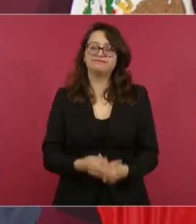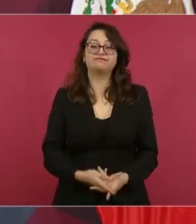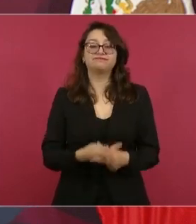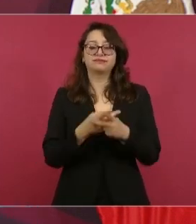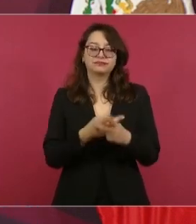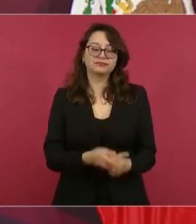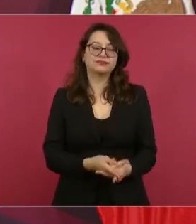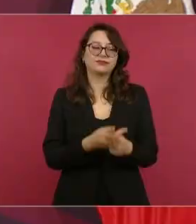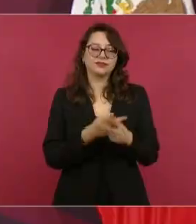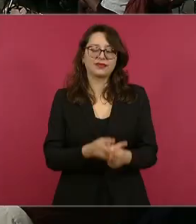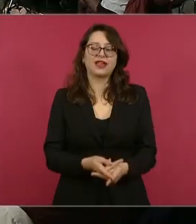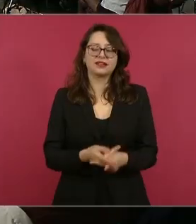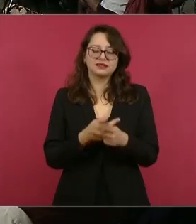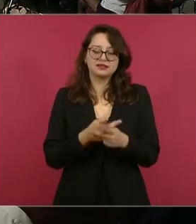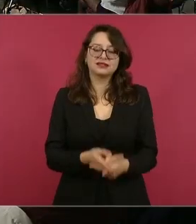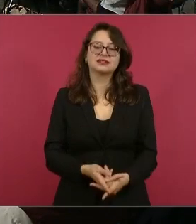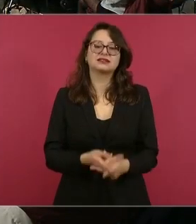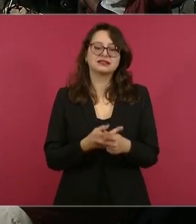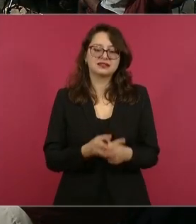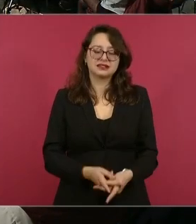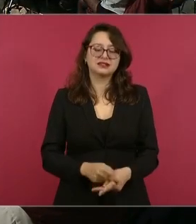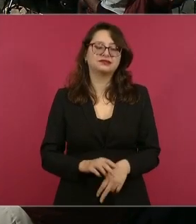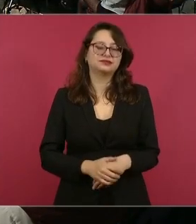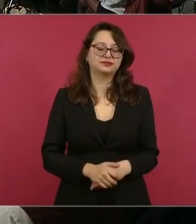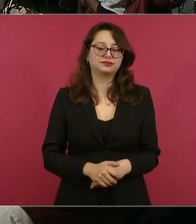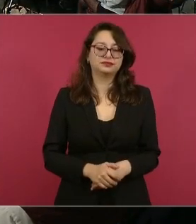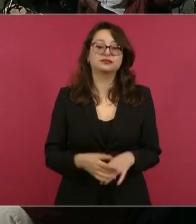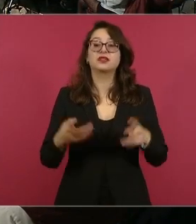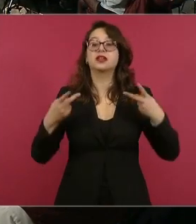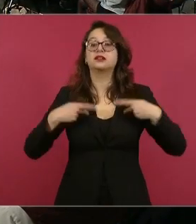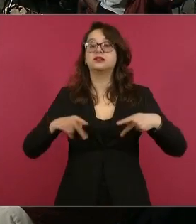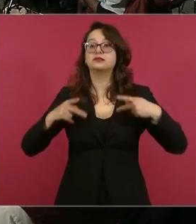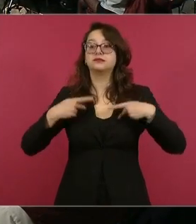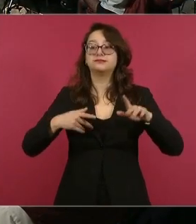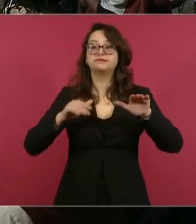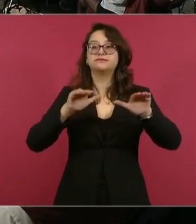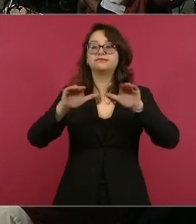y nada más pedirle a la gente